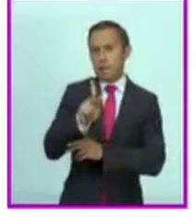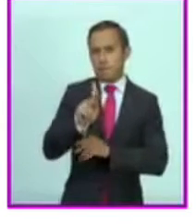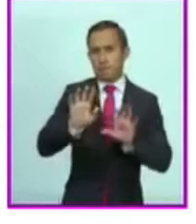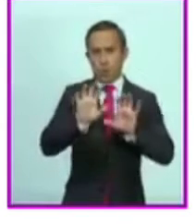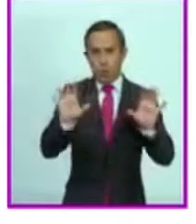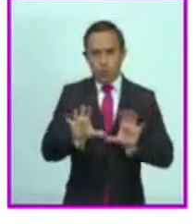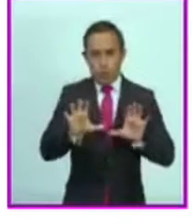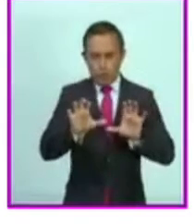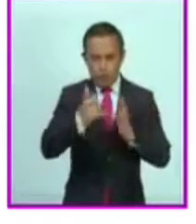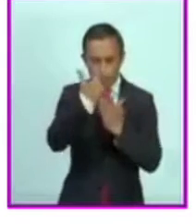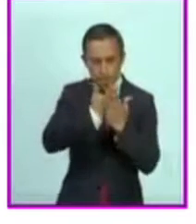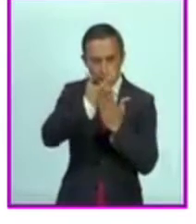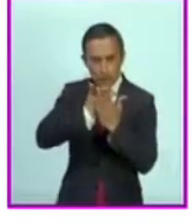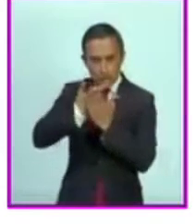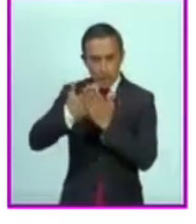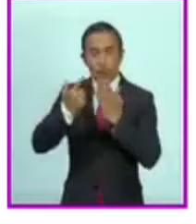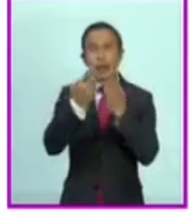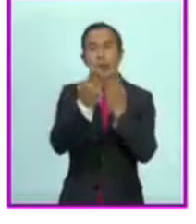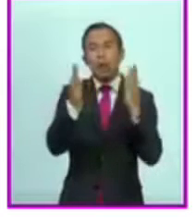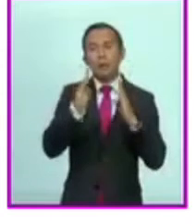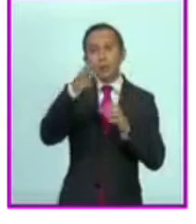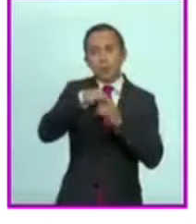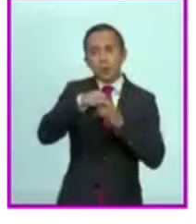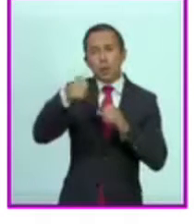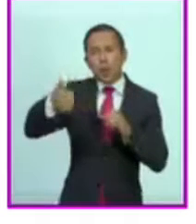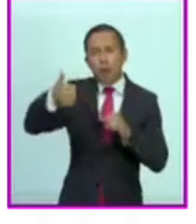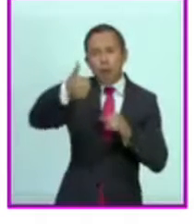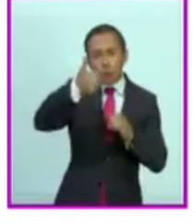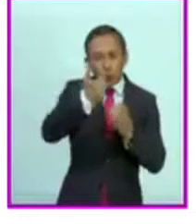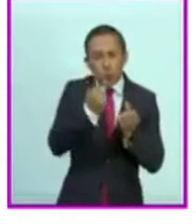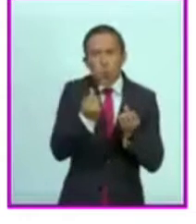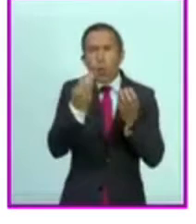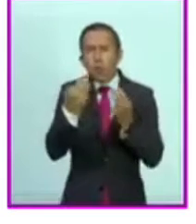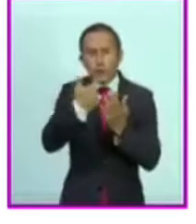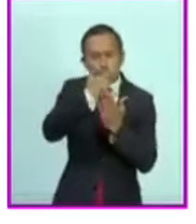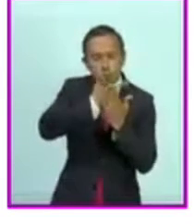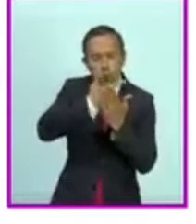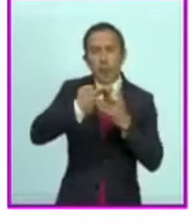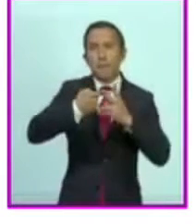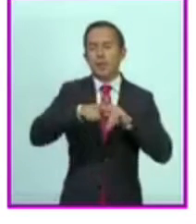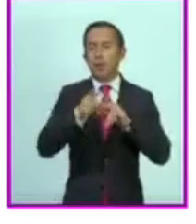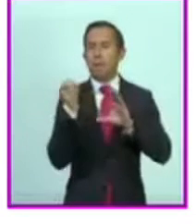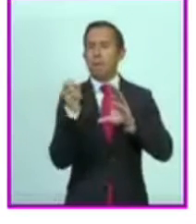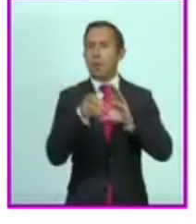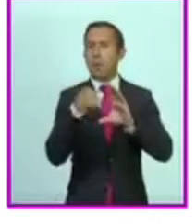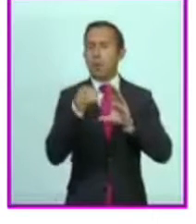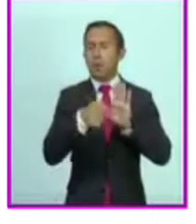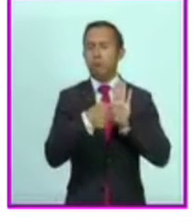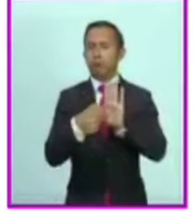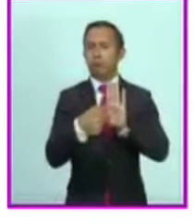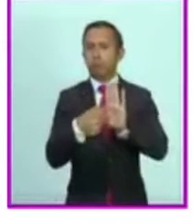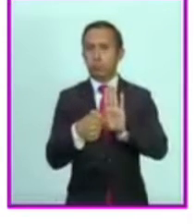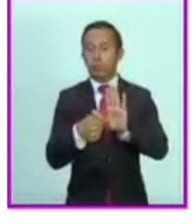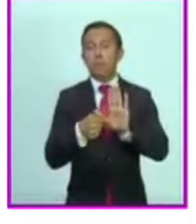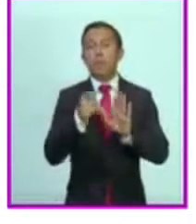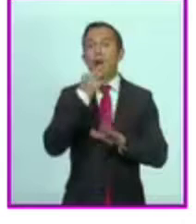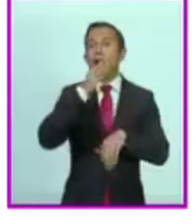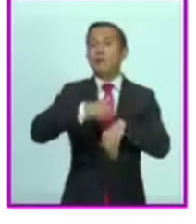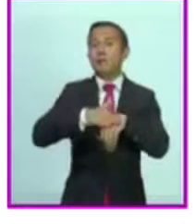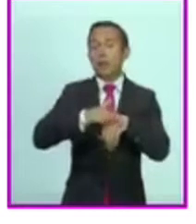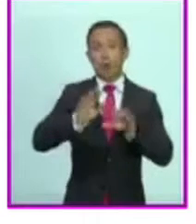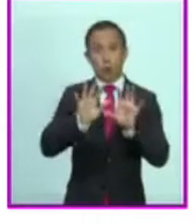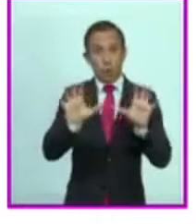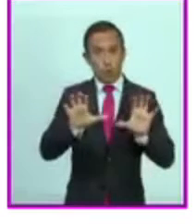de cada una de las que hacen de las casillas quiero recordar que la información del prete contiene los resultados